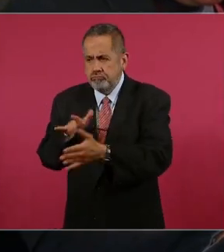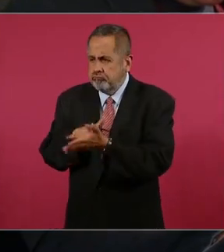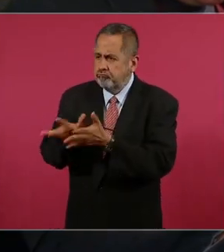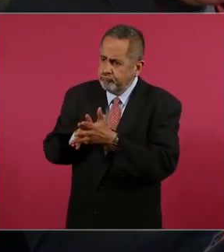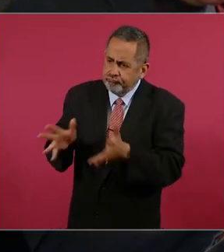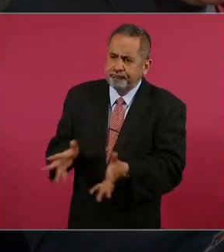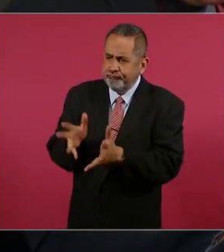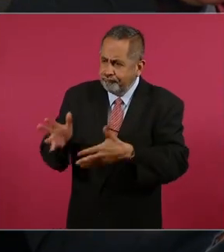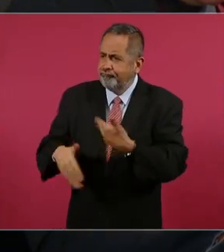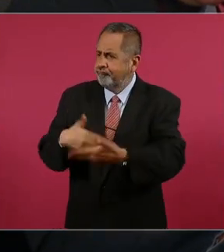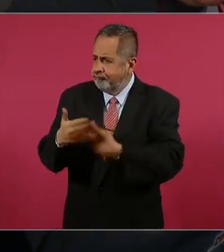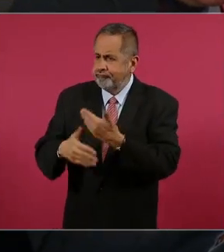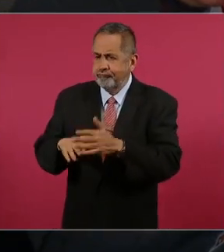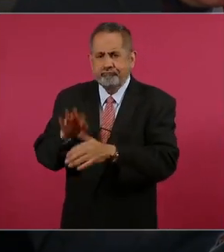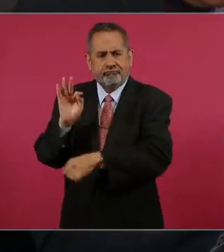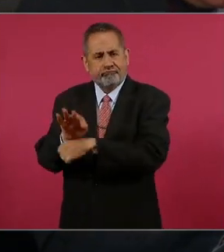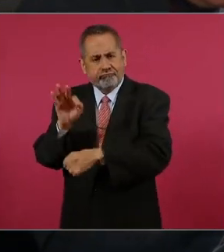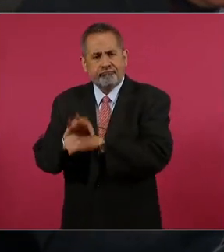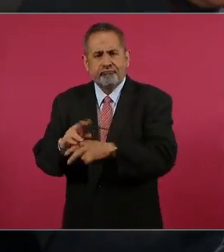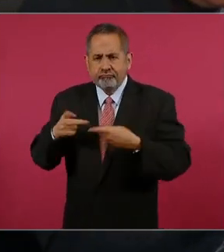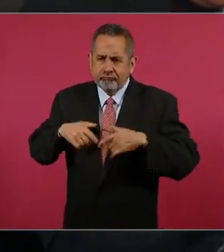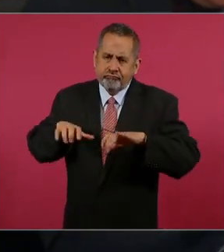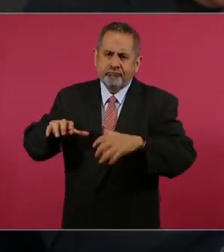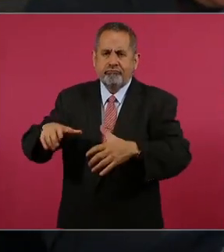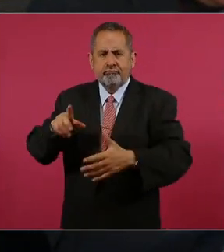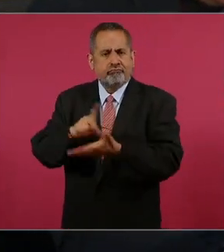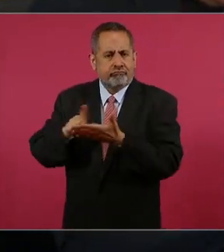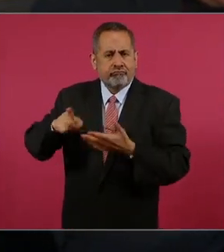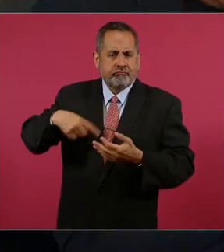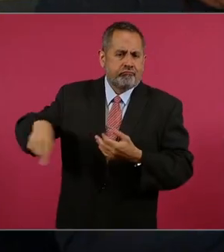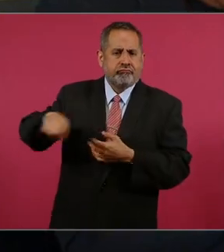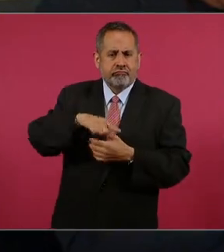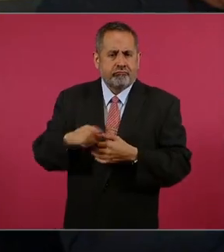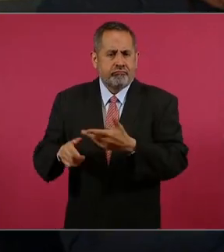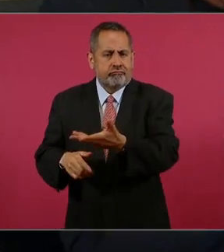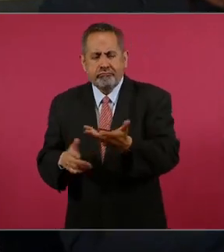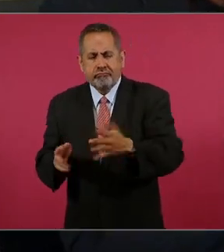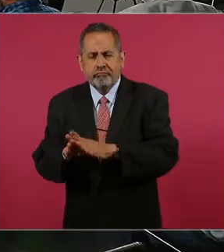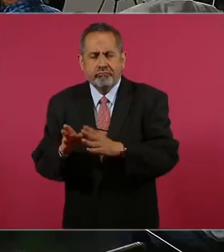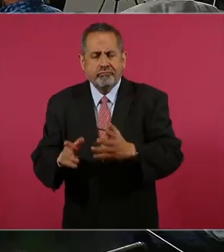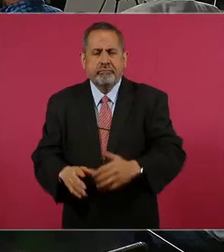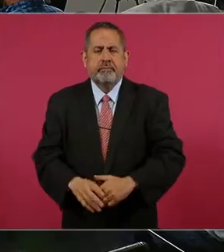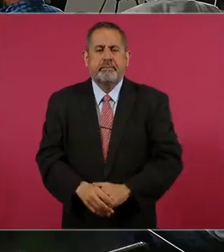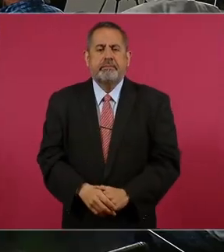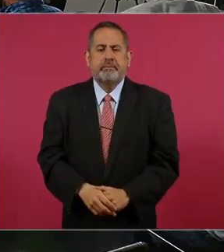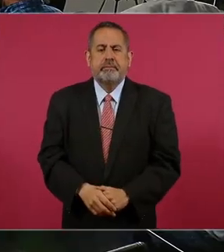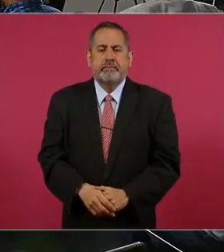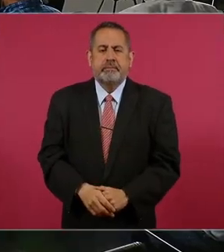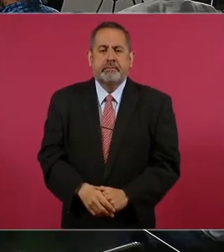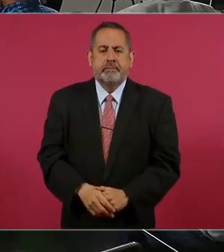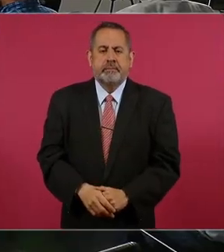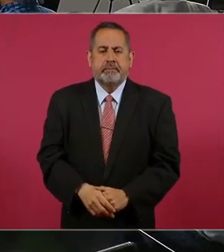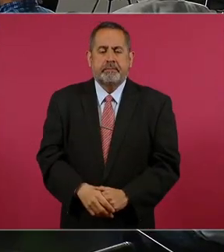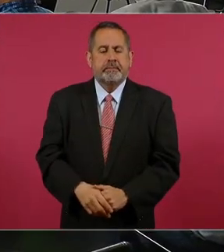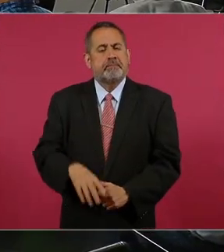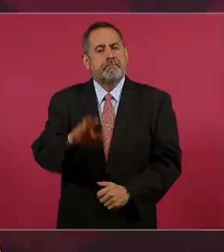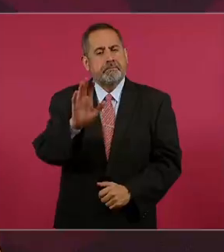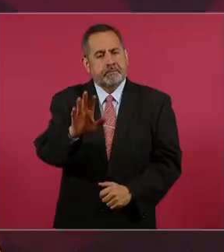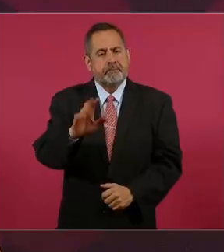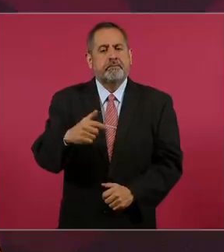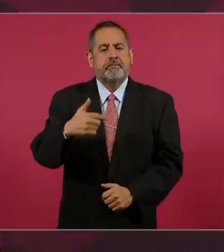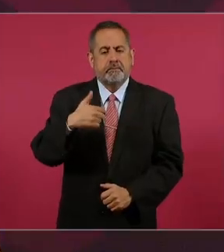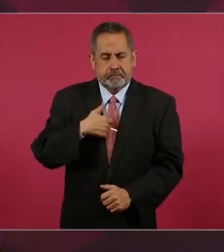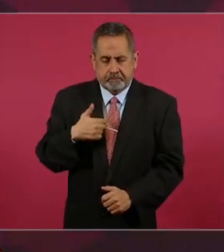promovido para la defensa de los derechos laborales presidente? No, no yo soy partidario de que